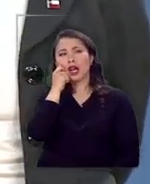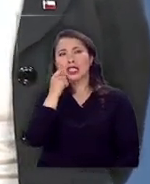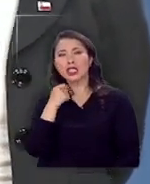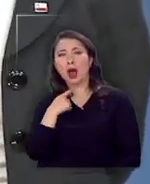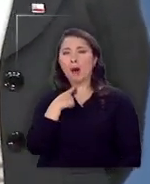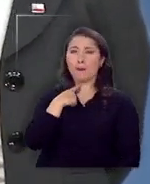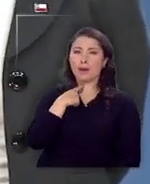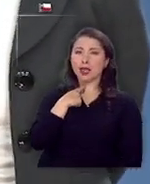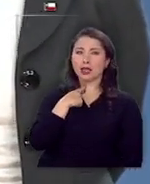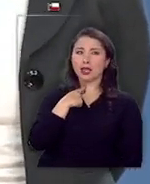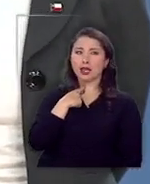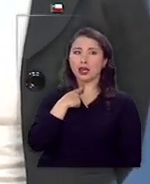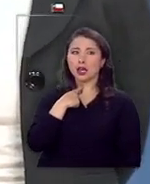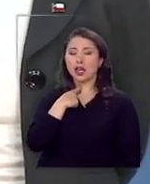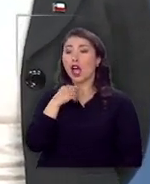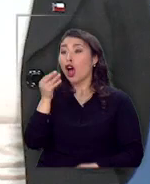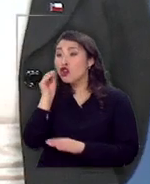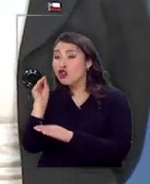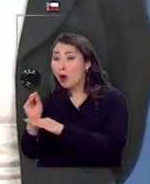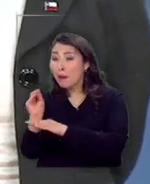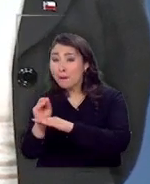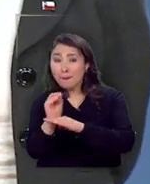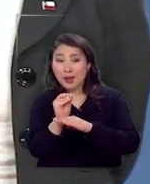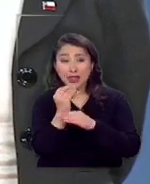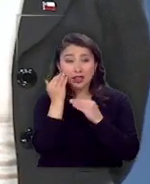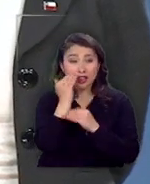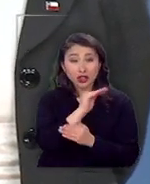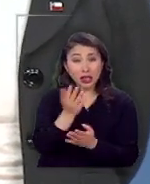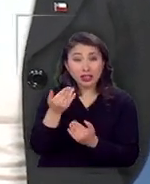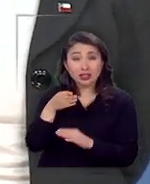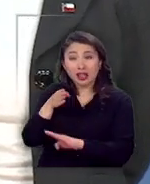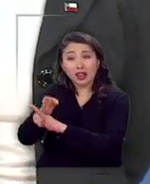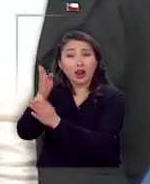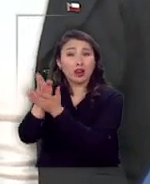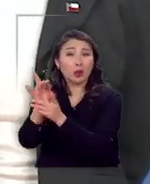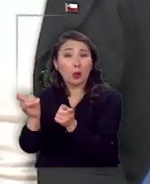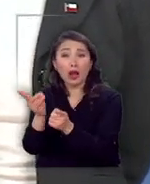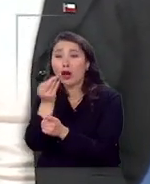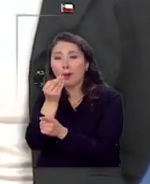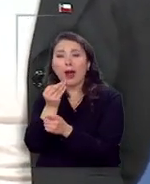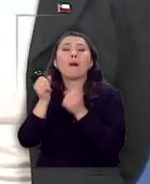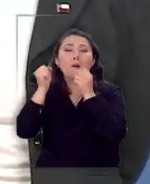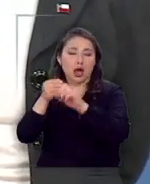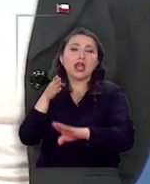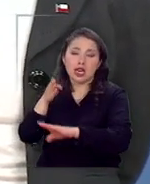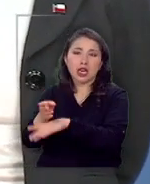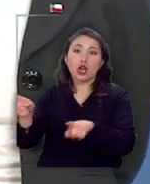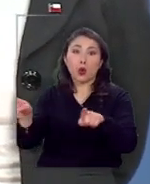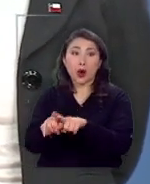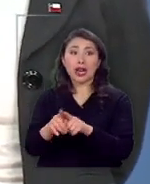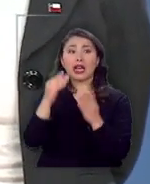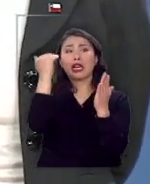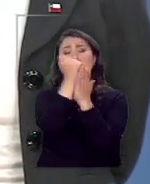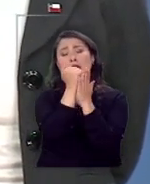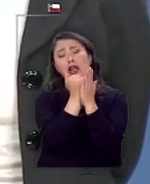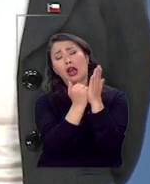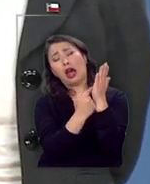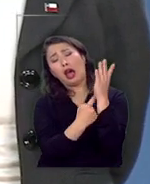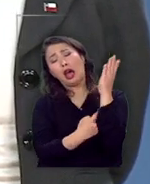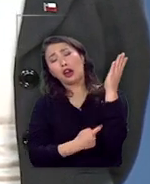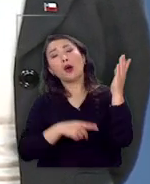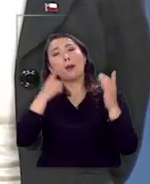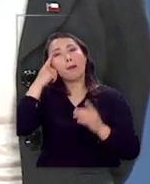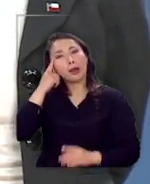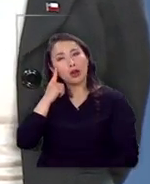afectación de la alimentación de los niños que requieran ir a esos colegios es un listado largo pero creo que es